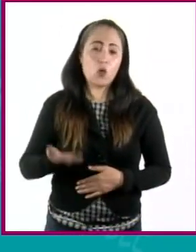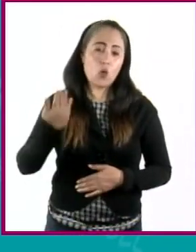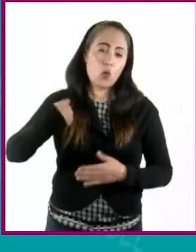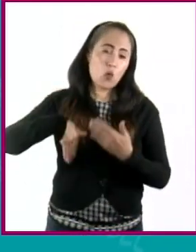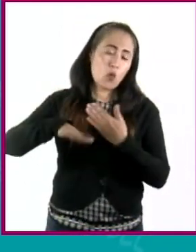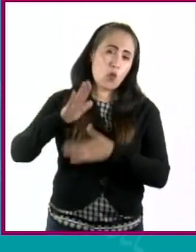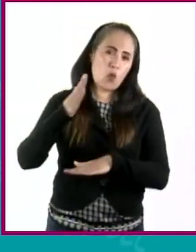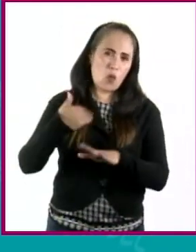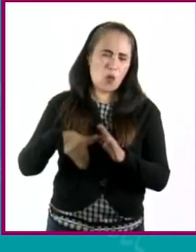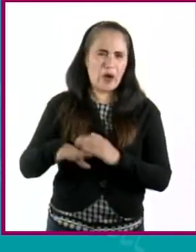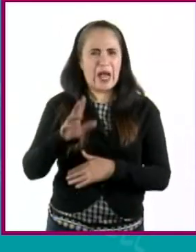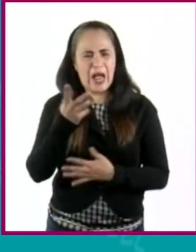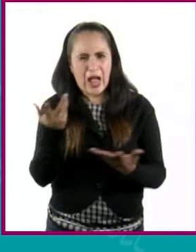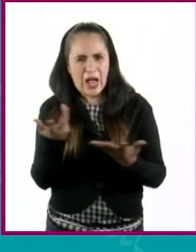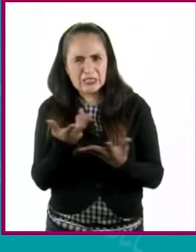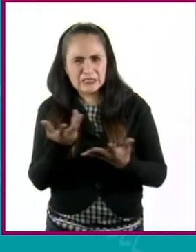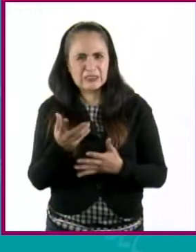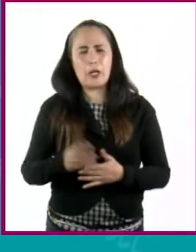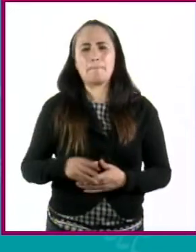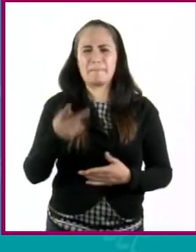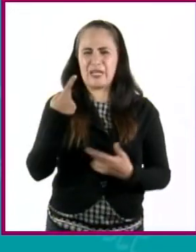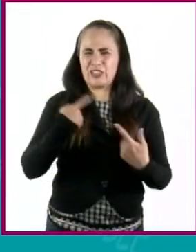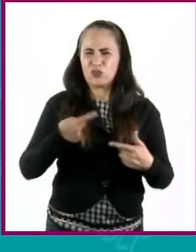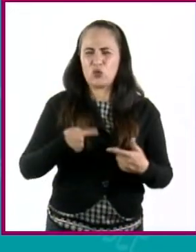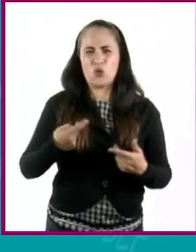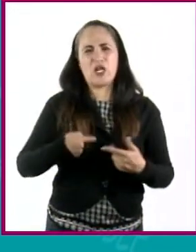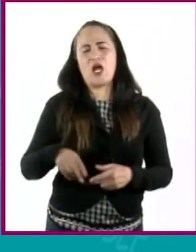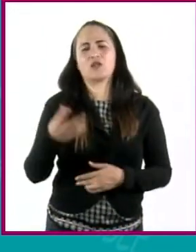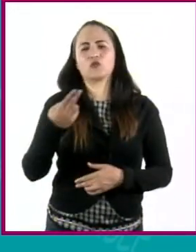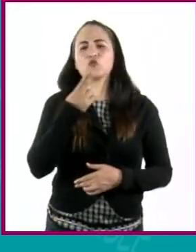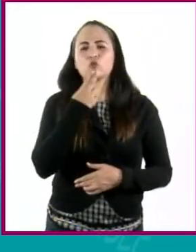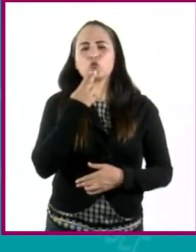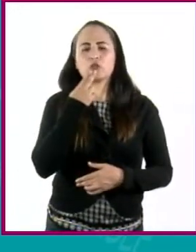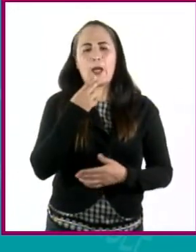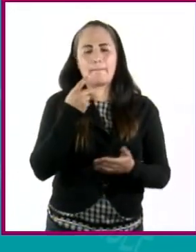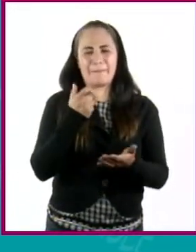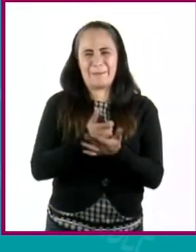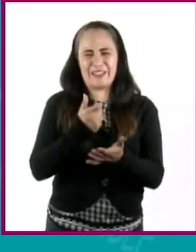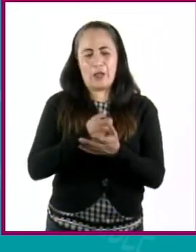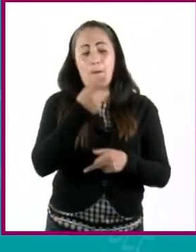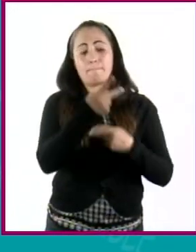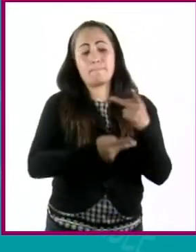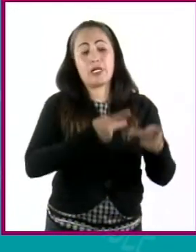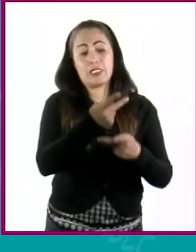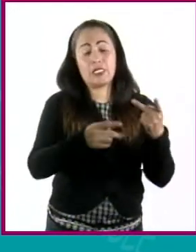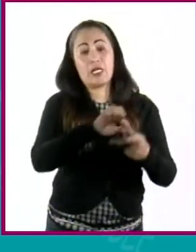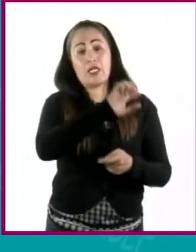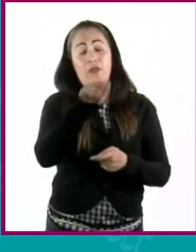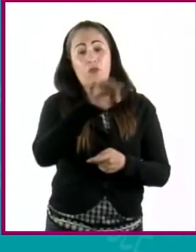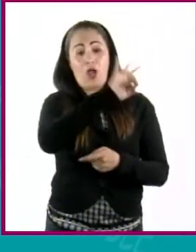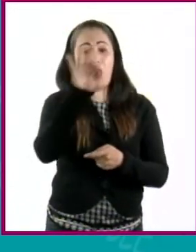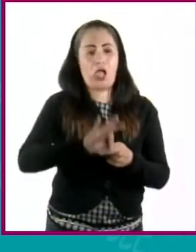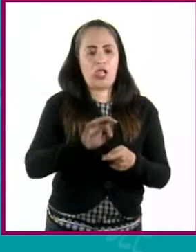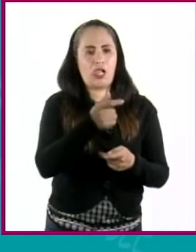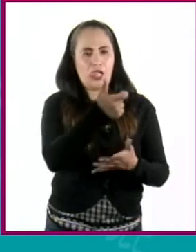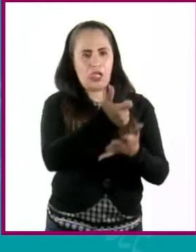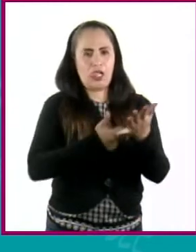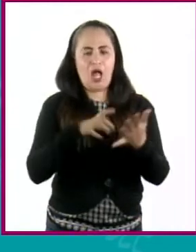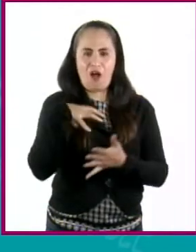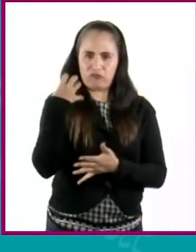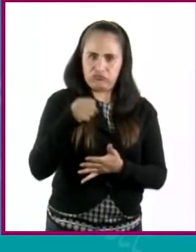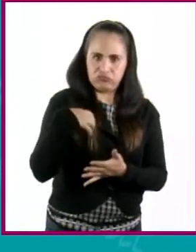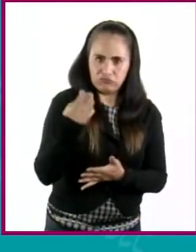sido mal visto las malas prácticas de los usureros, las personas que prestan dinero y cuyos intereses son inmorales o poco éticos.